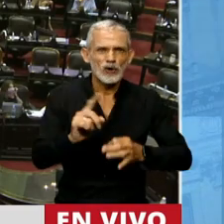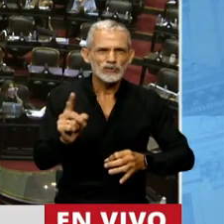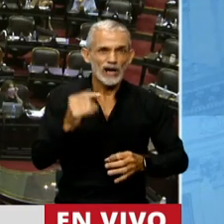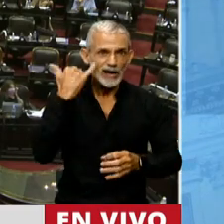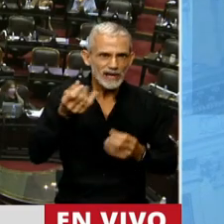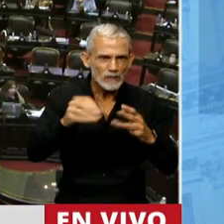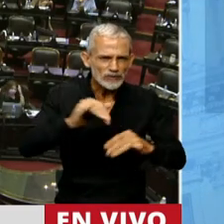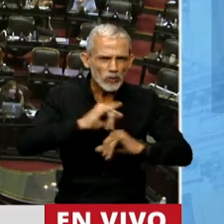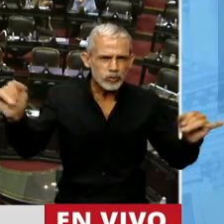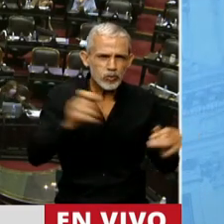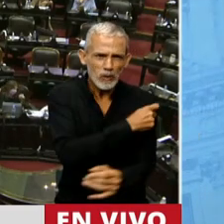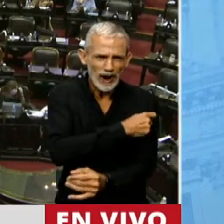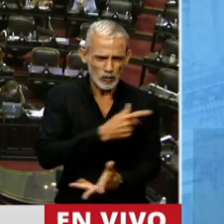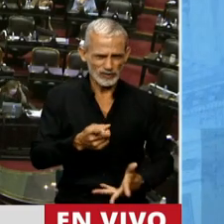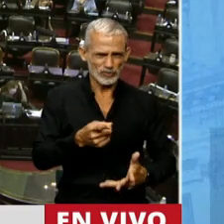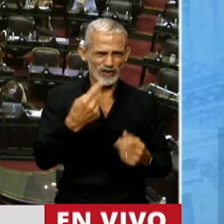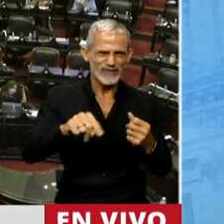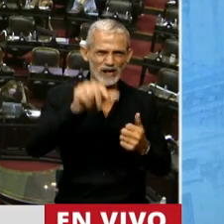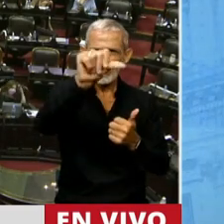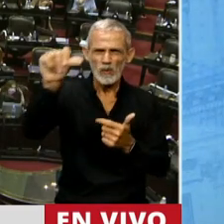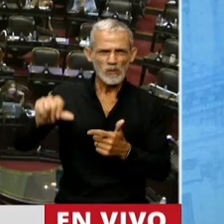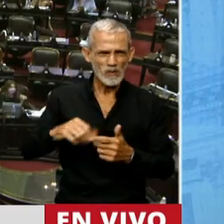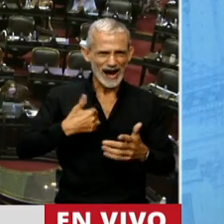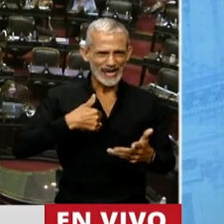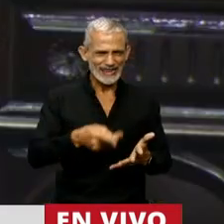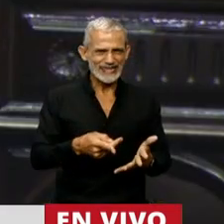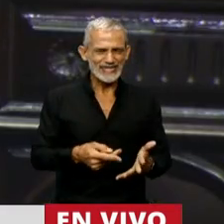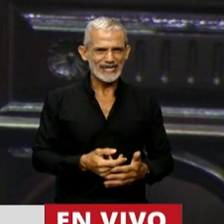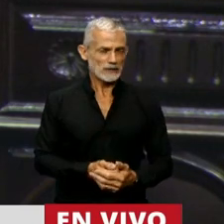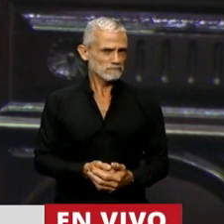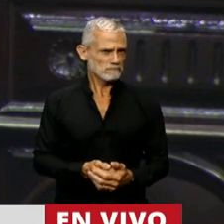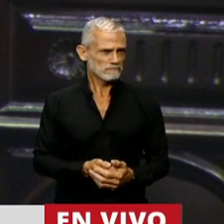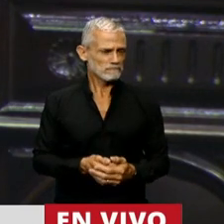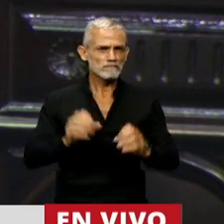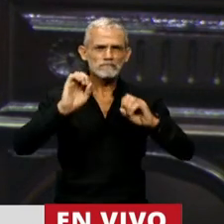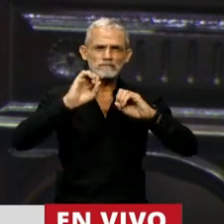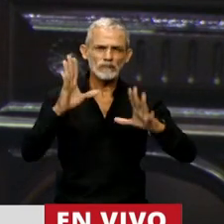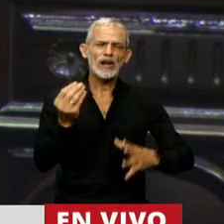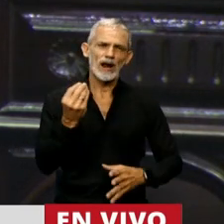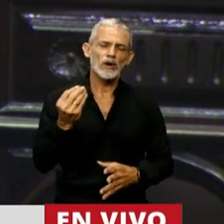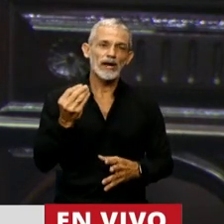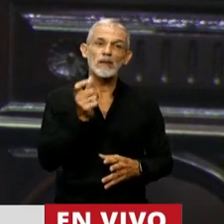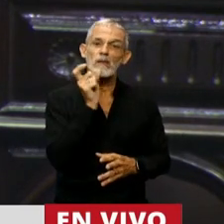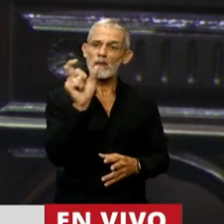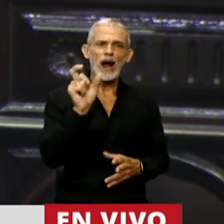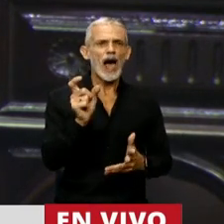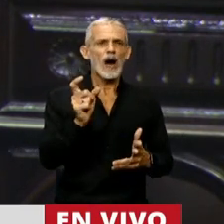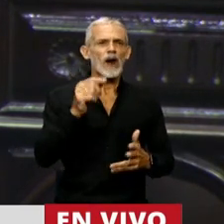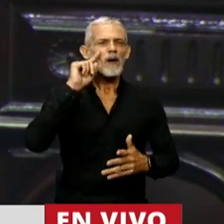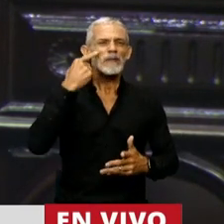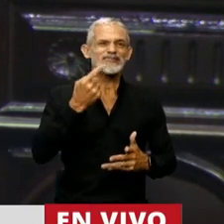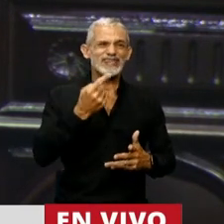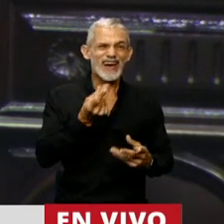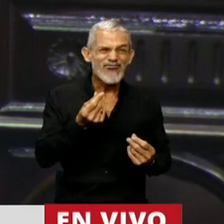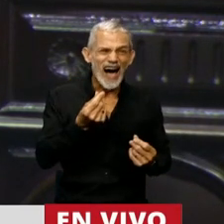ya arrancó la campaña de vacunación en distintos puntos del país. Está claro que la palabra del presidente se